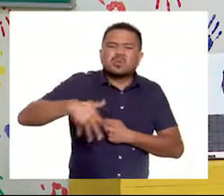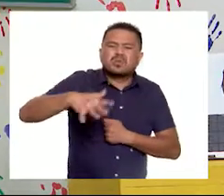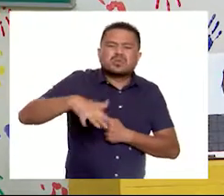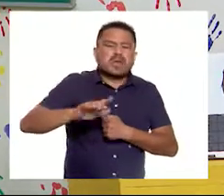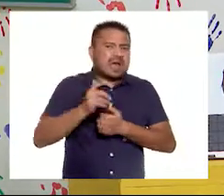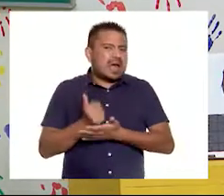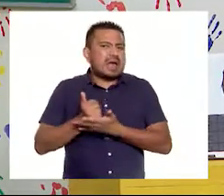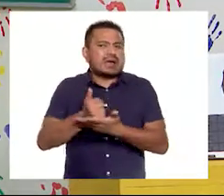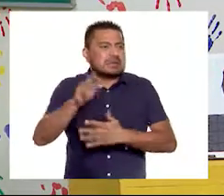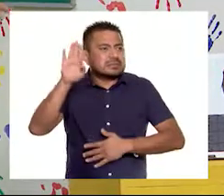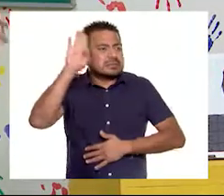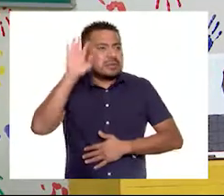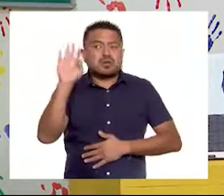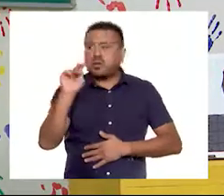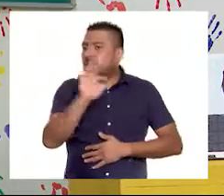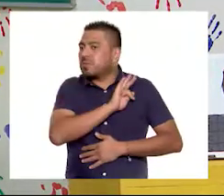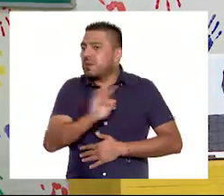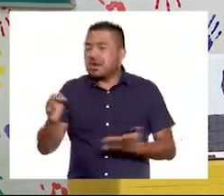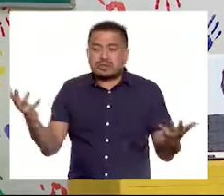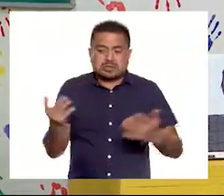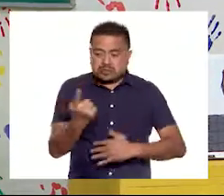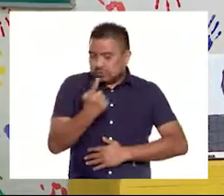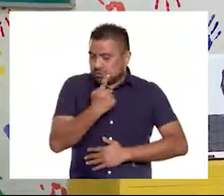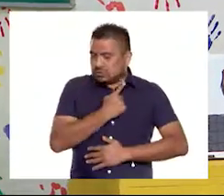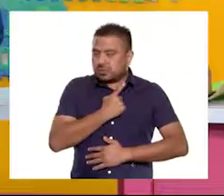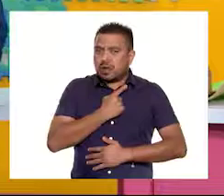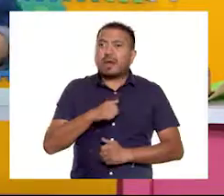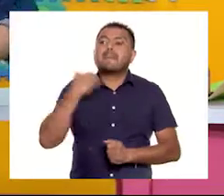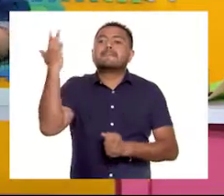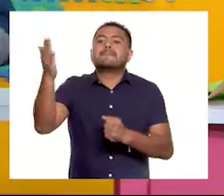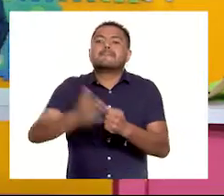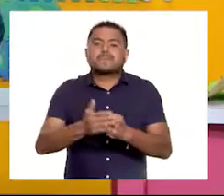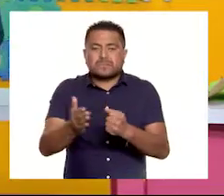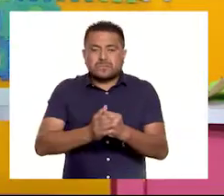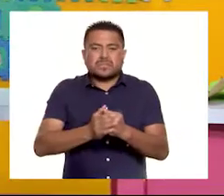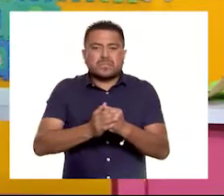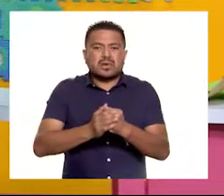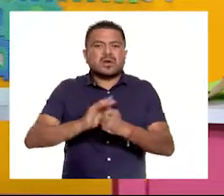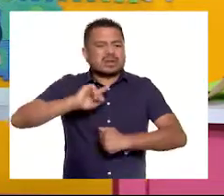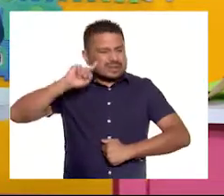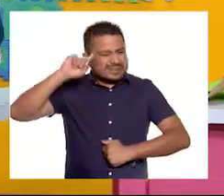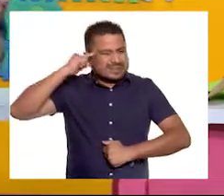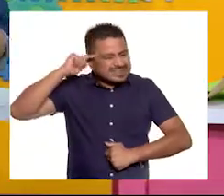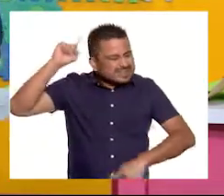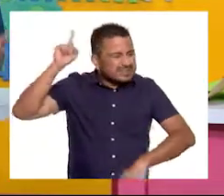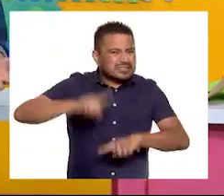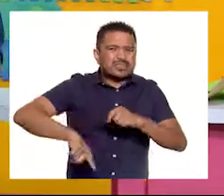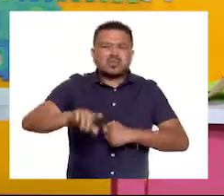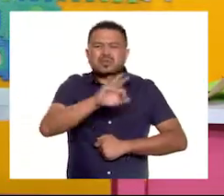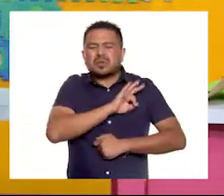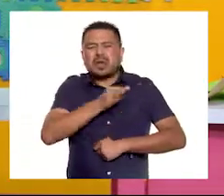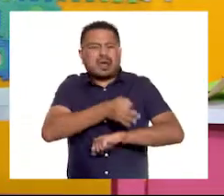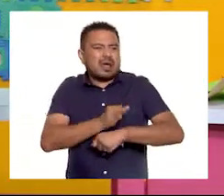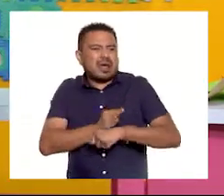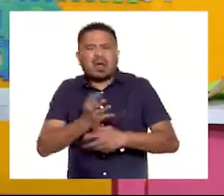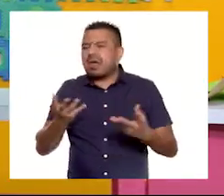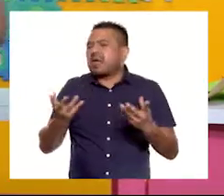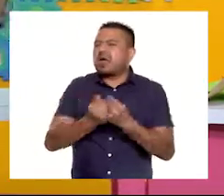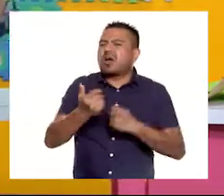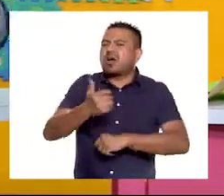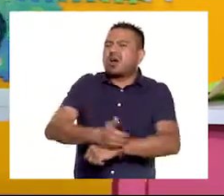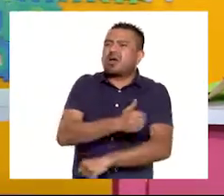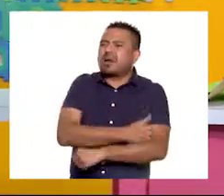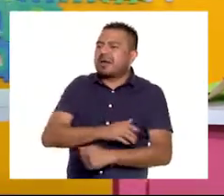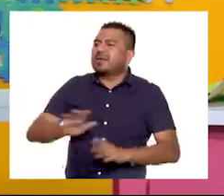ayuda si piensa que no puede hacerlo sola. La próxima vez, en vez de enojarte, puedes bromear con tus compañeros o